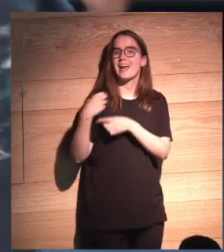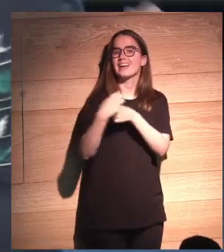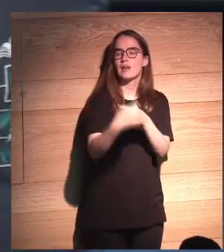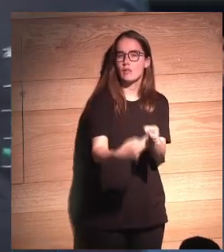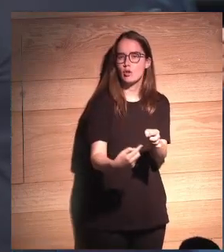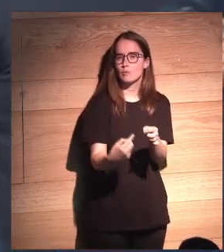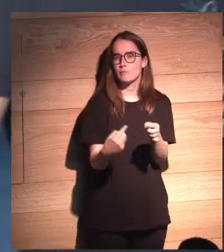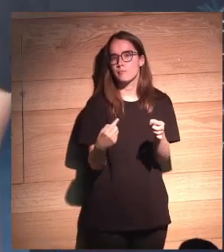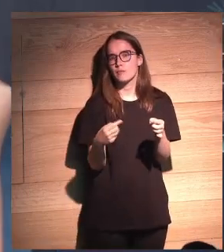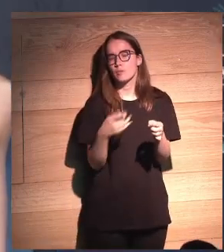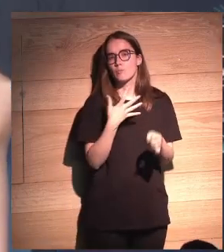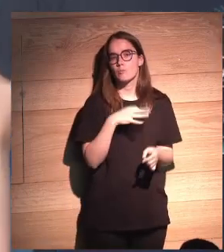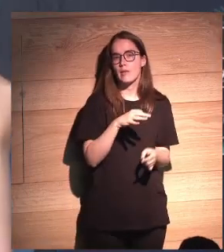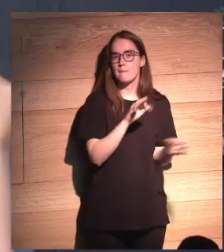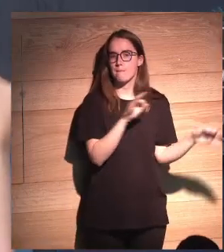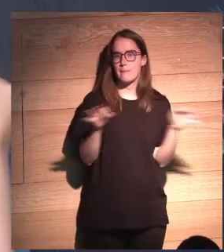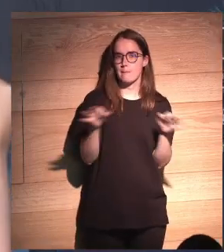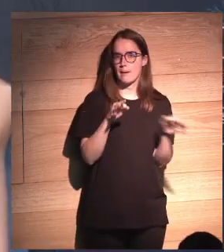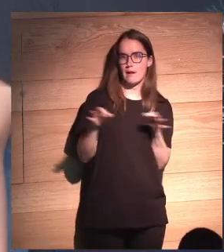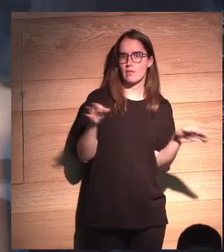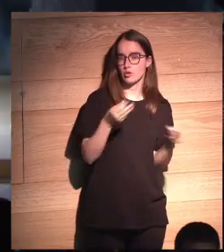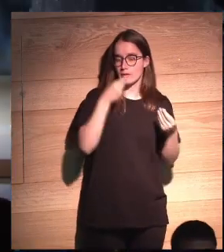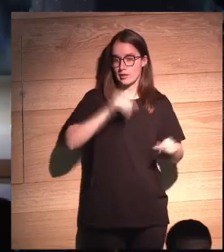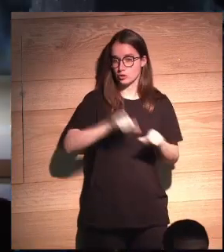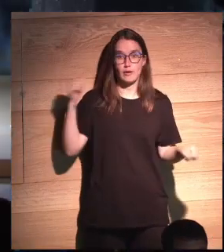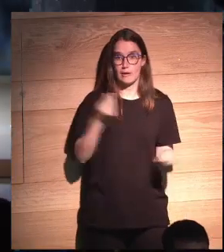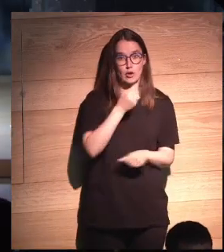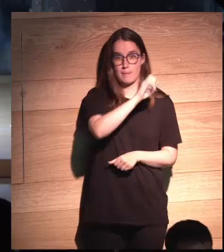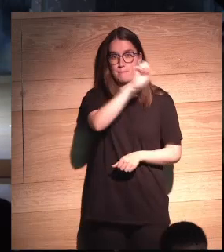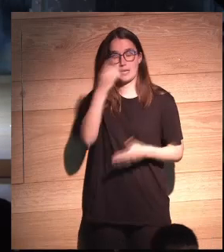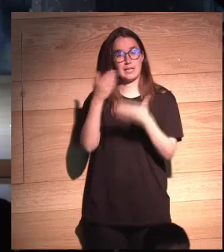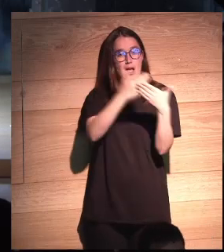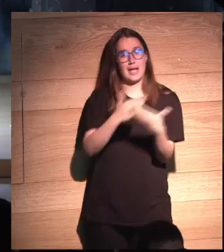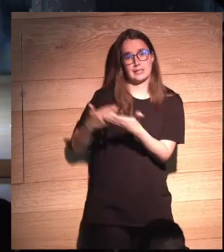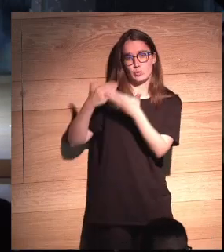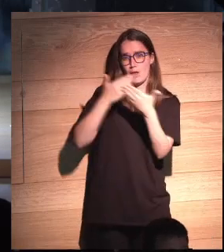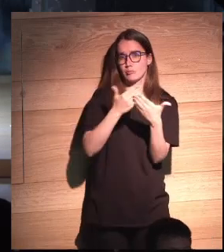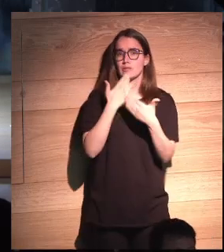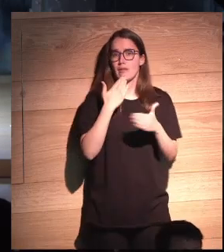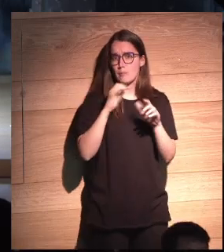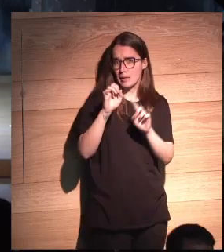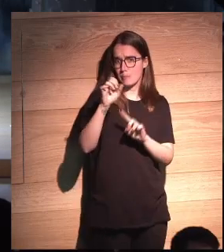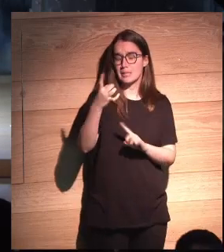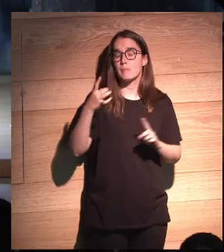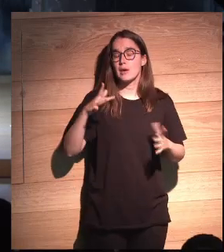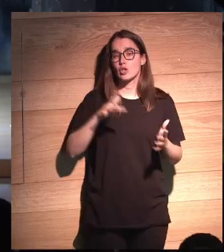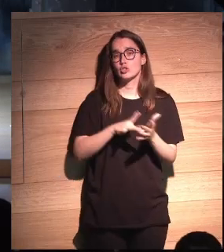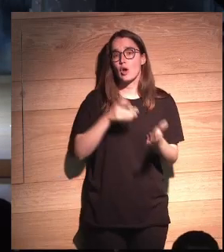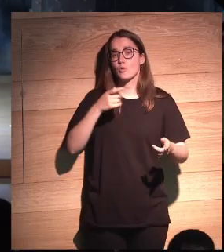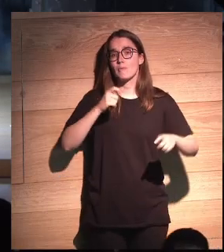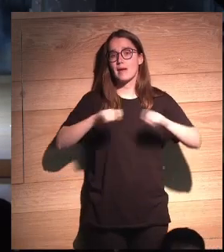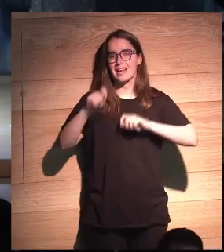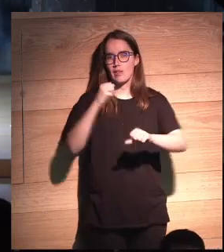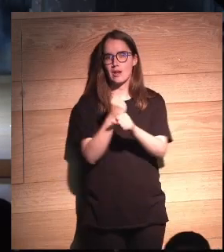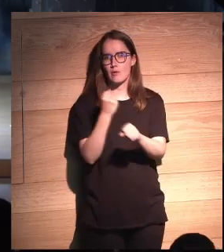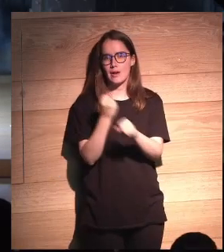somos los mejores preparados de la historia, estudiamos hasta más tarde que nunca, pero al mismo tiempo nos enfrentamos a un mercado laboral